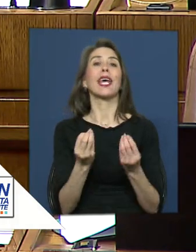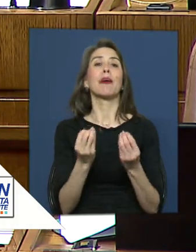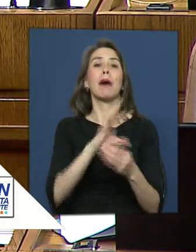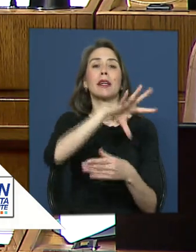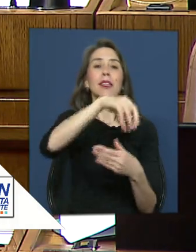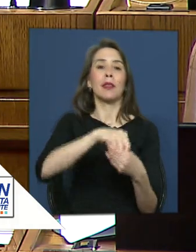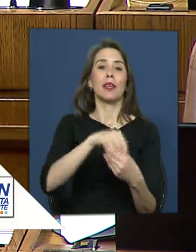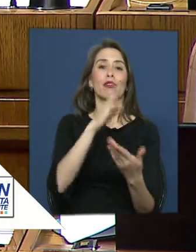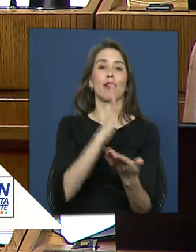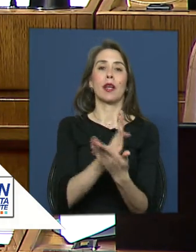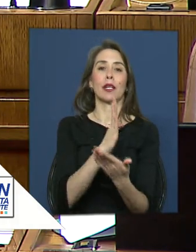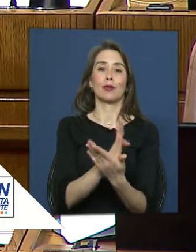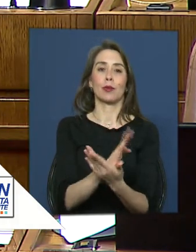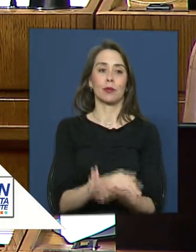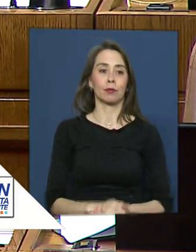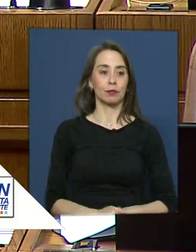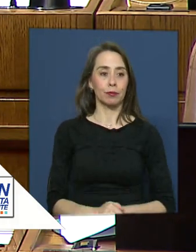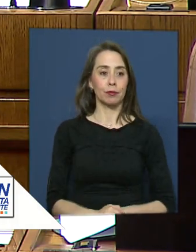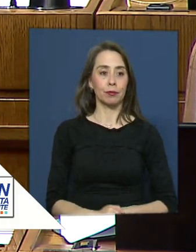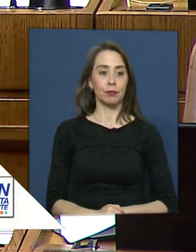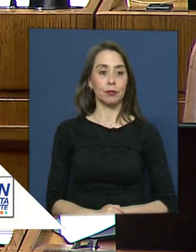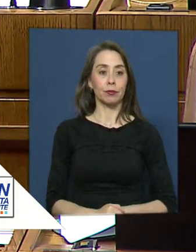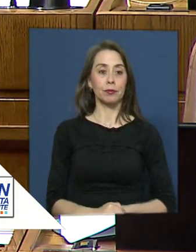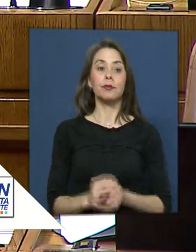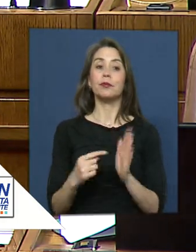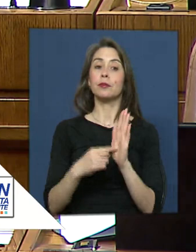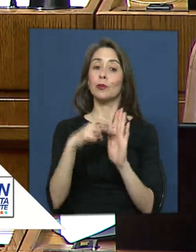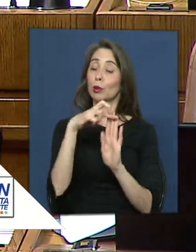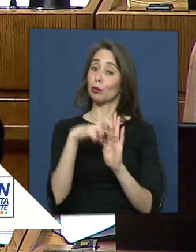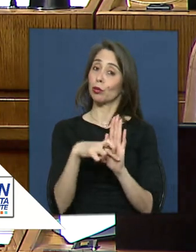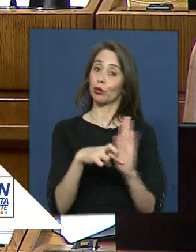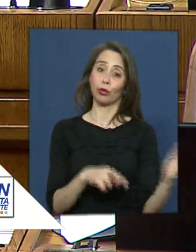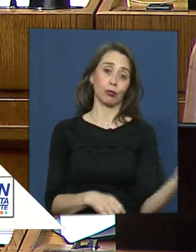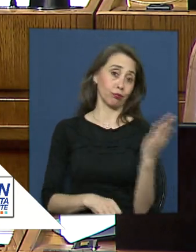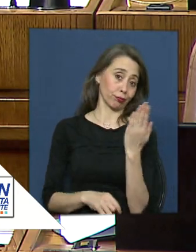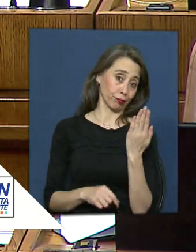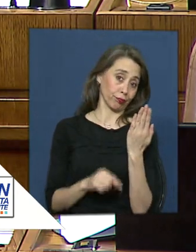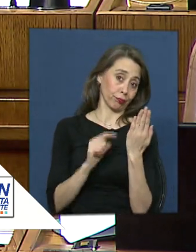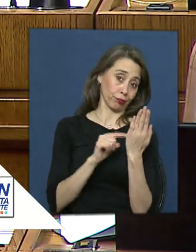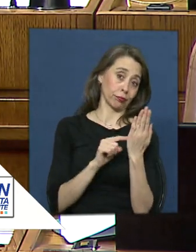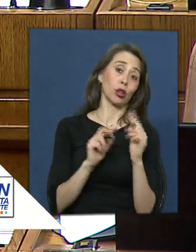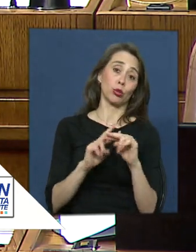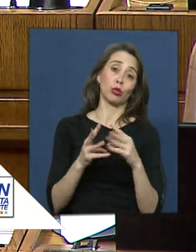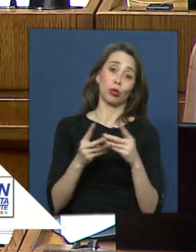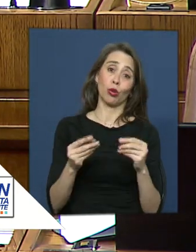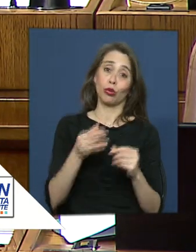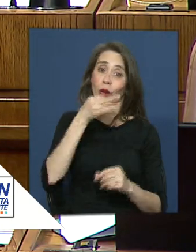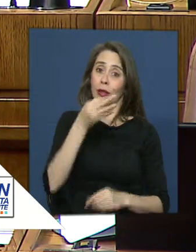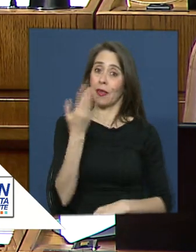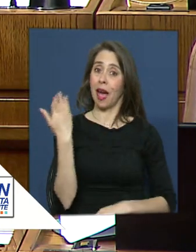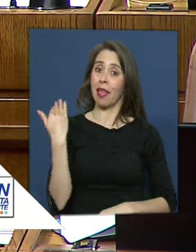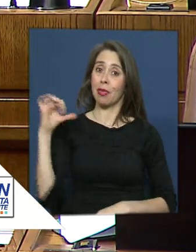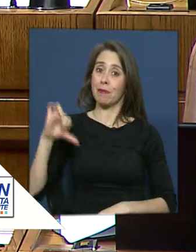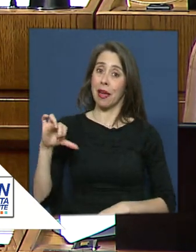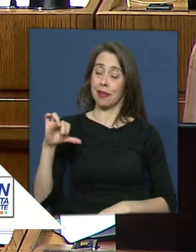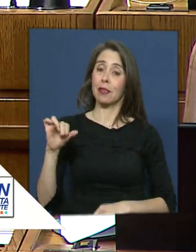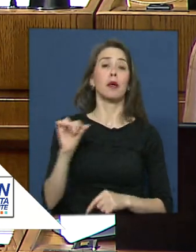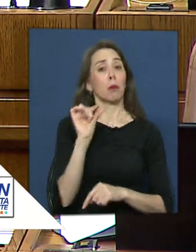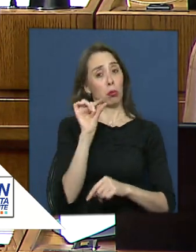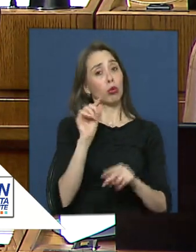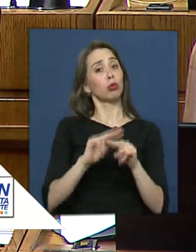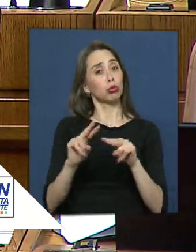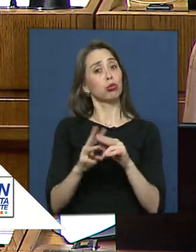esas escuelas. Este proyecto que hoy día se presenta repara en parte aquello. Y lo repara en parte